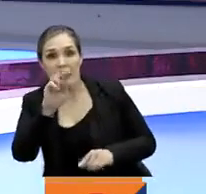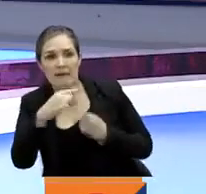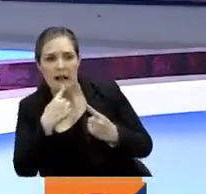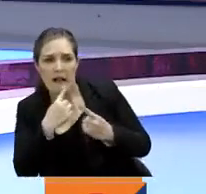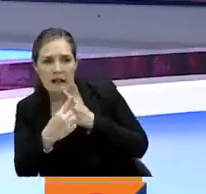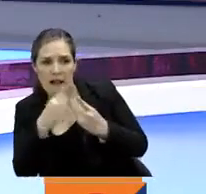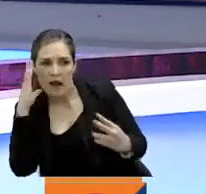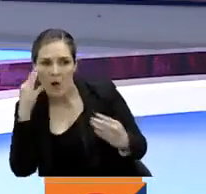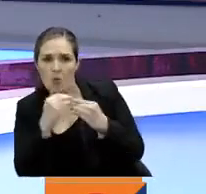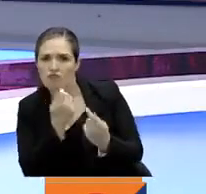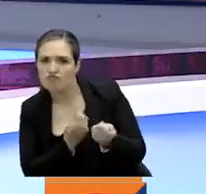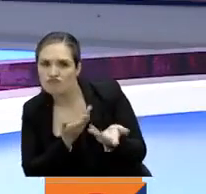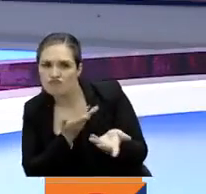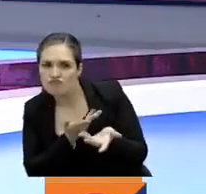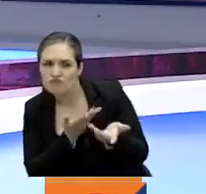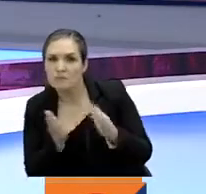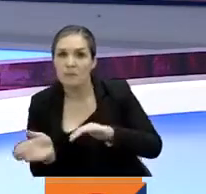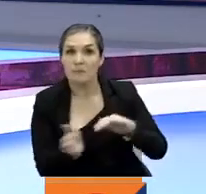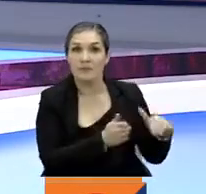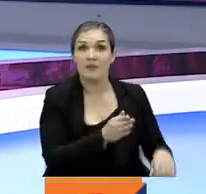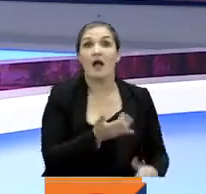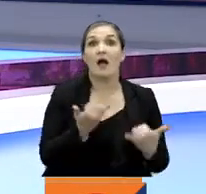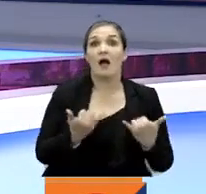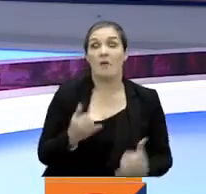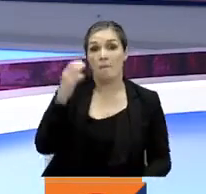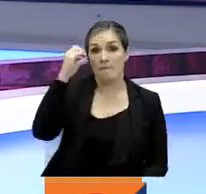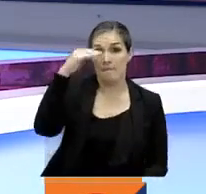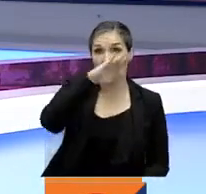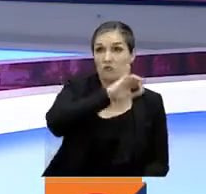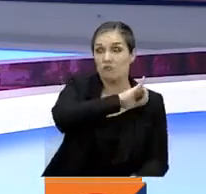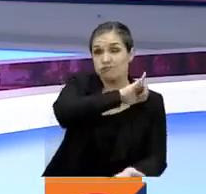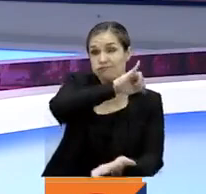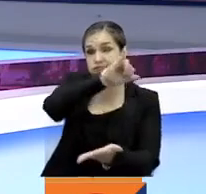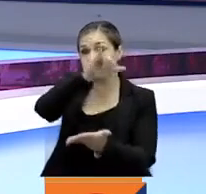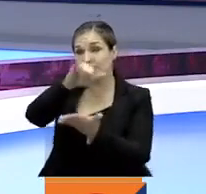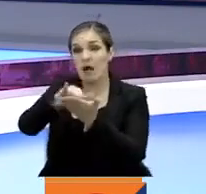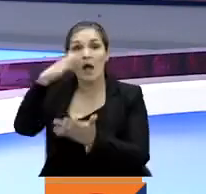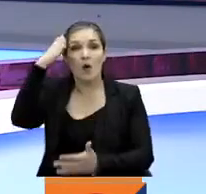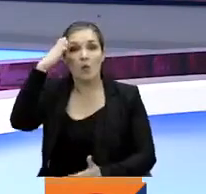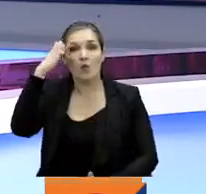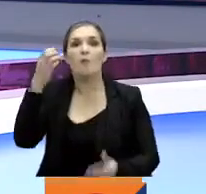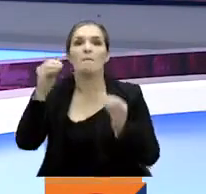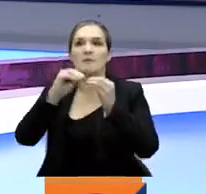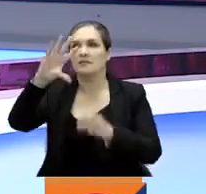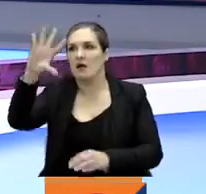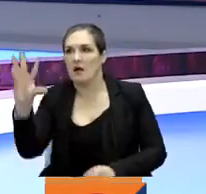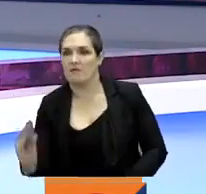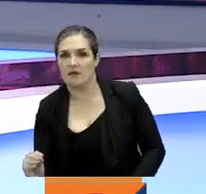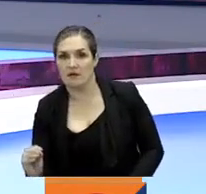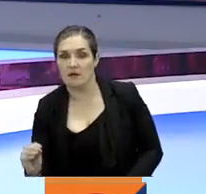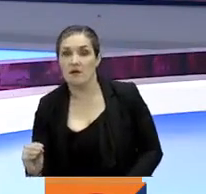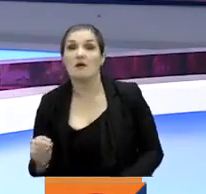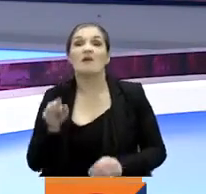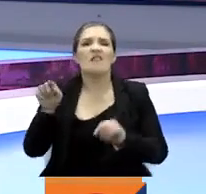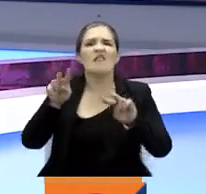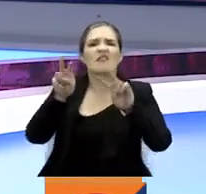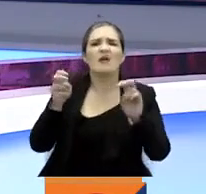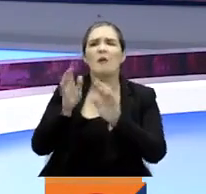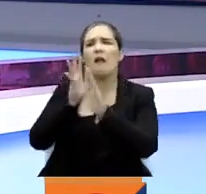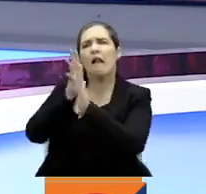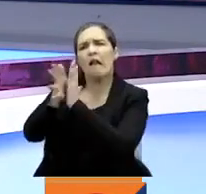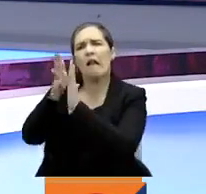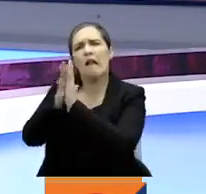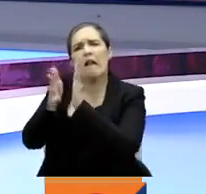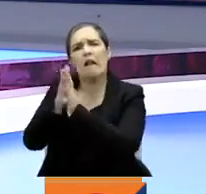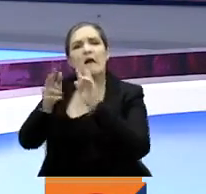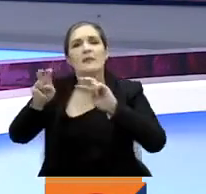De otro lado, el presidente Petro inicia su gira por África y Europa. En su recorrido hablará sobre la selva amazónica y la paz total